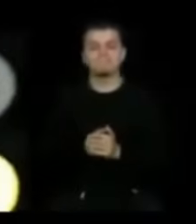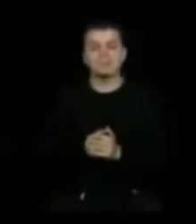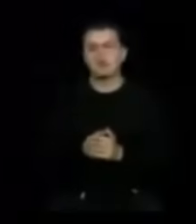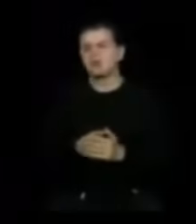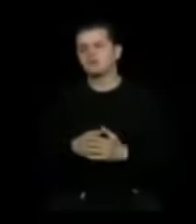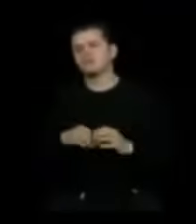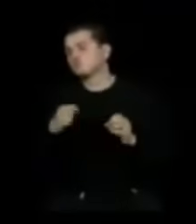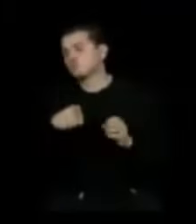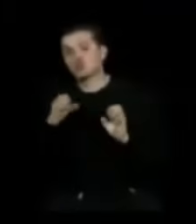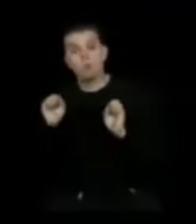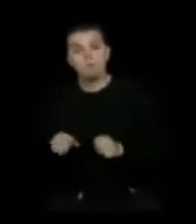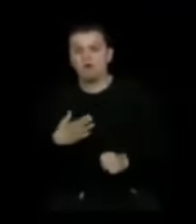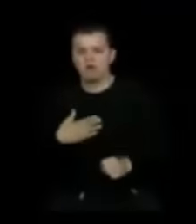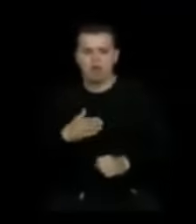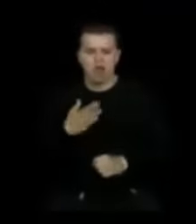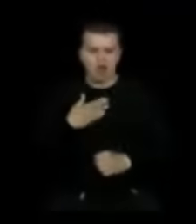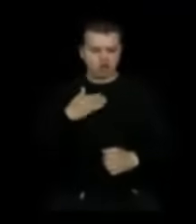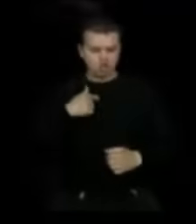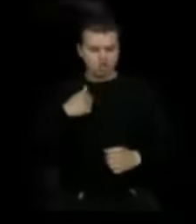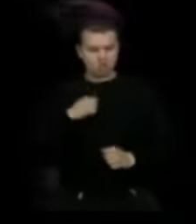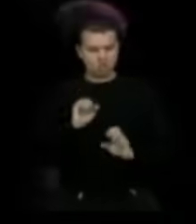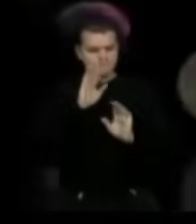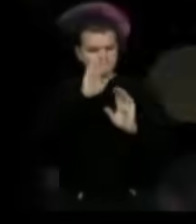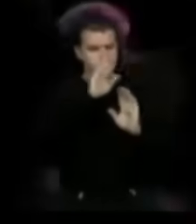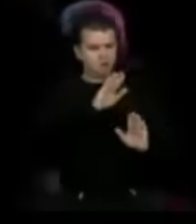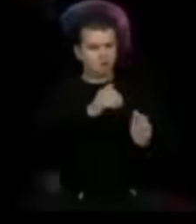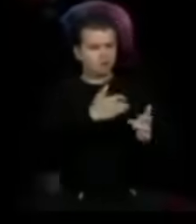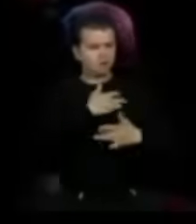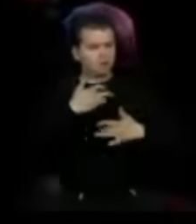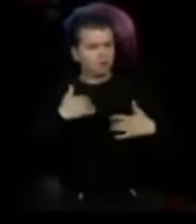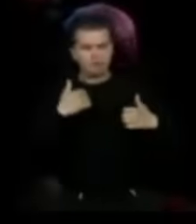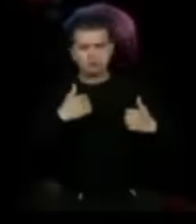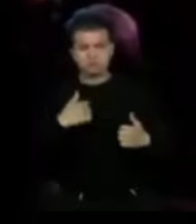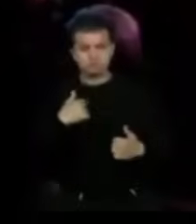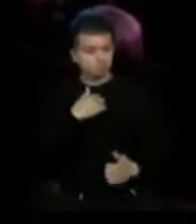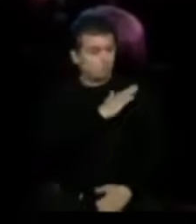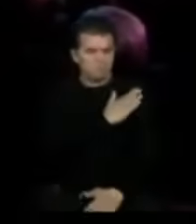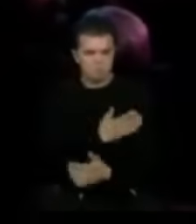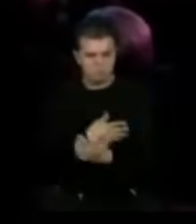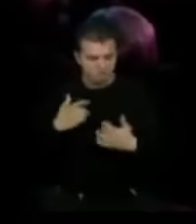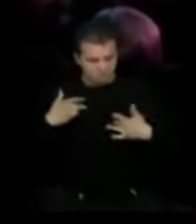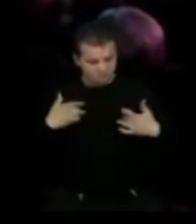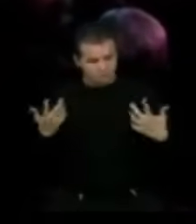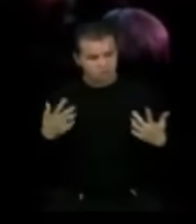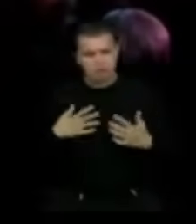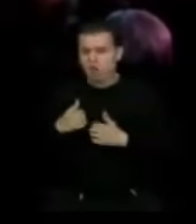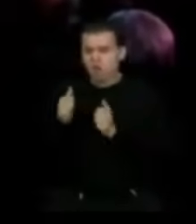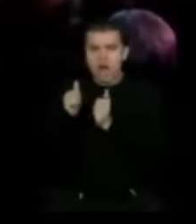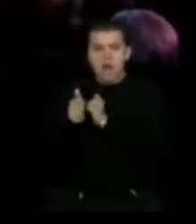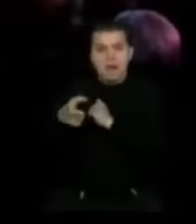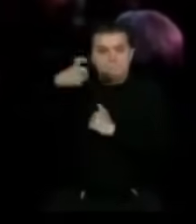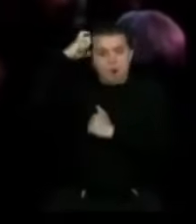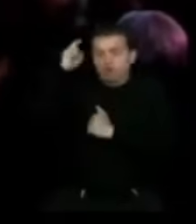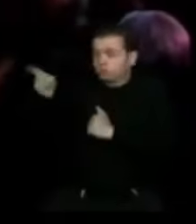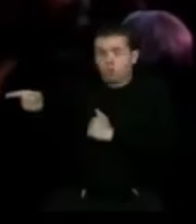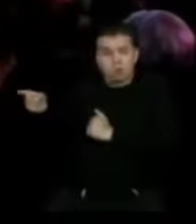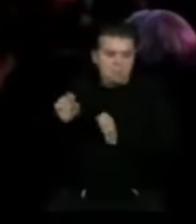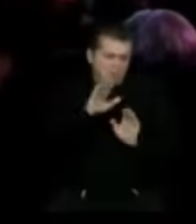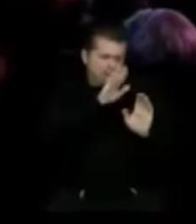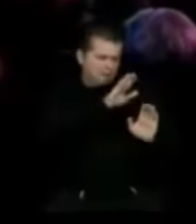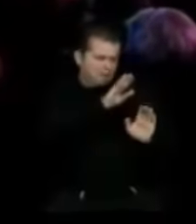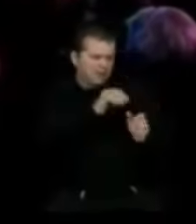Yo no te puedo sanar. Yo tengo 0 poder para sanar. El apóstol no te puede sanar.